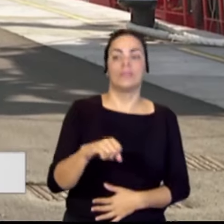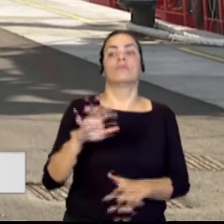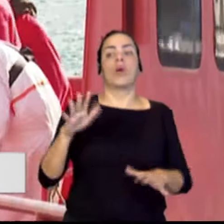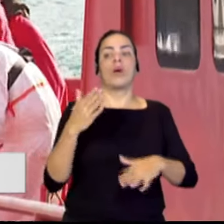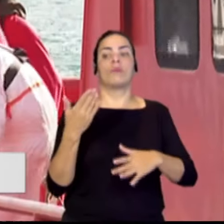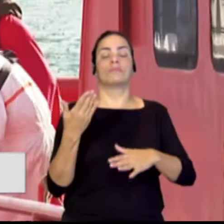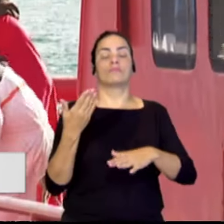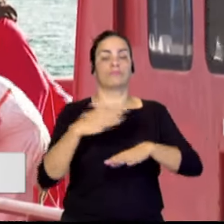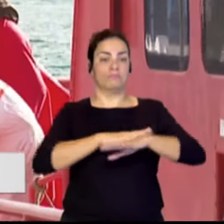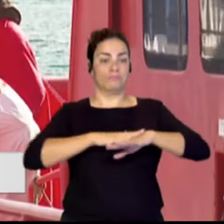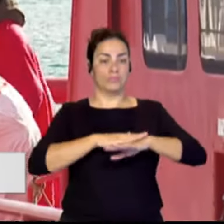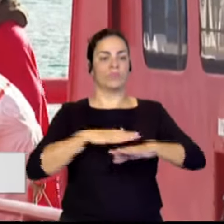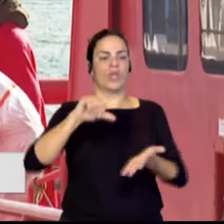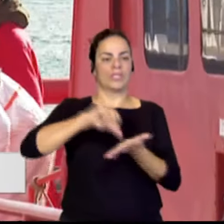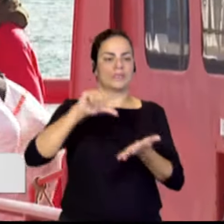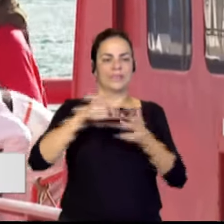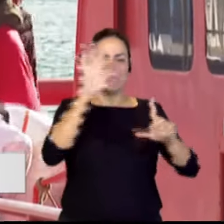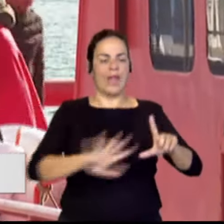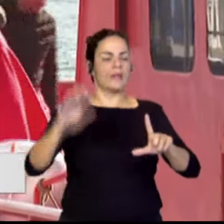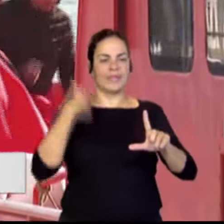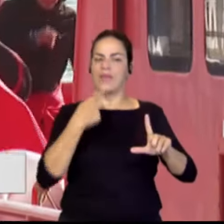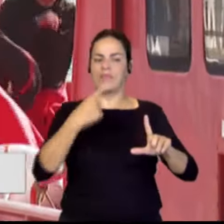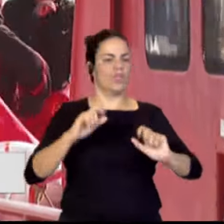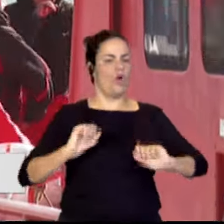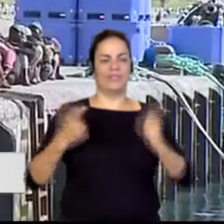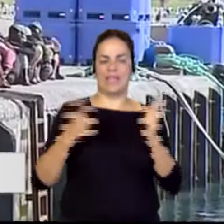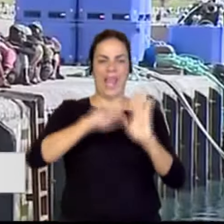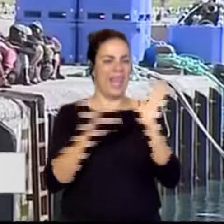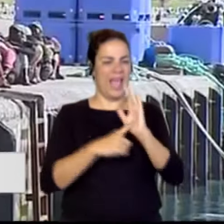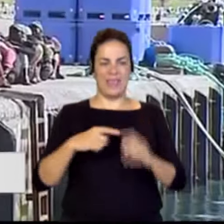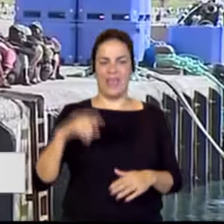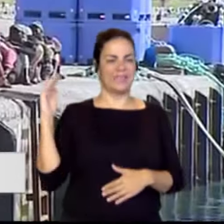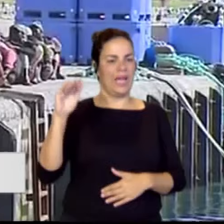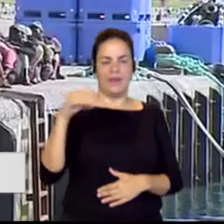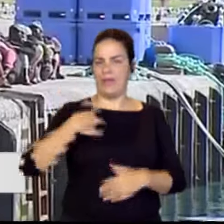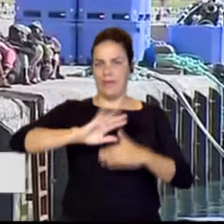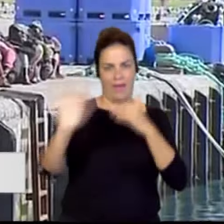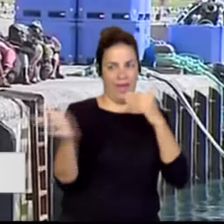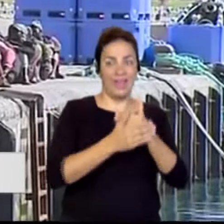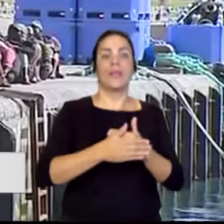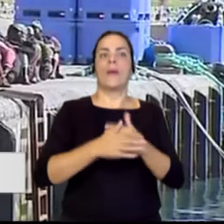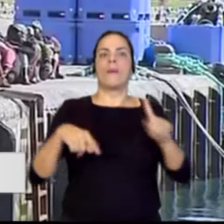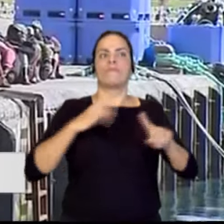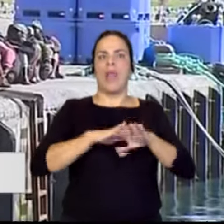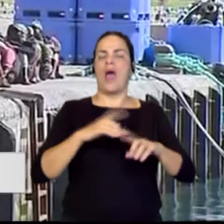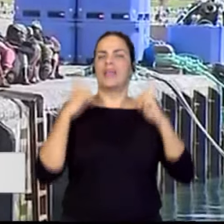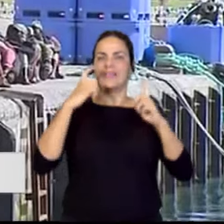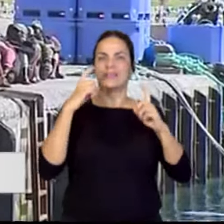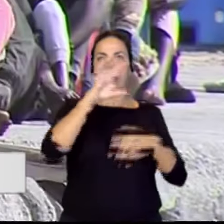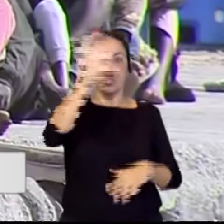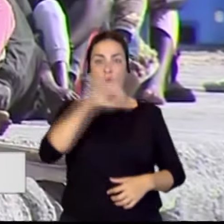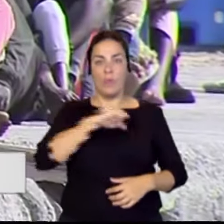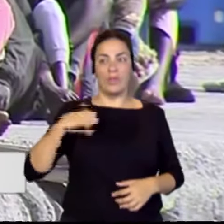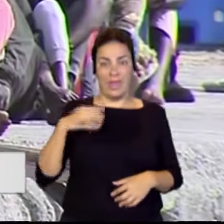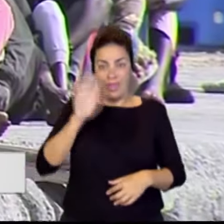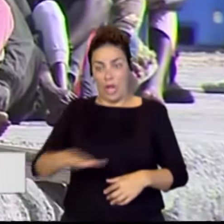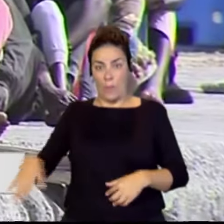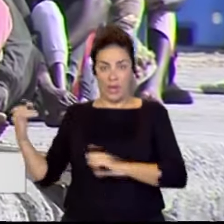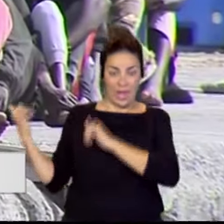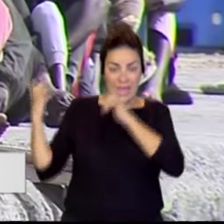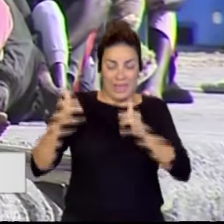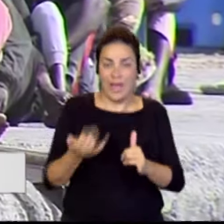propuesta para cambiar la ley de extranjería y fijar así un reparto obligatorio por el resto de comunidades de los menores que llegan a territori